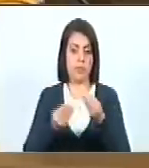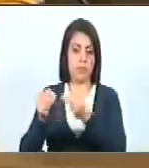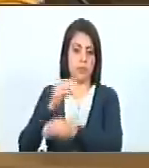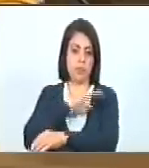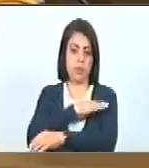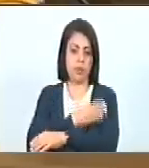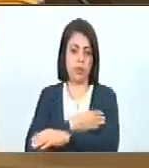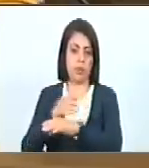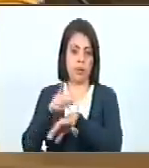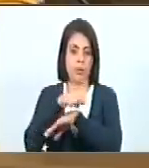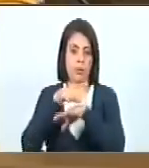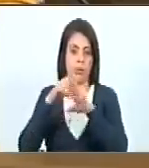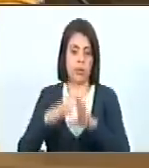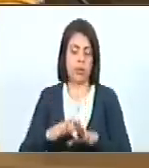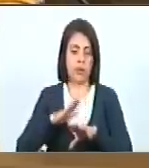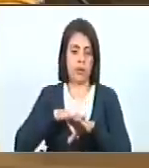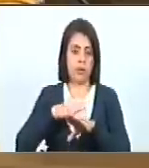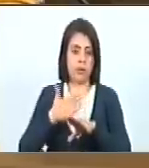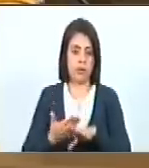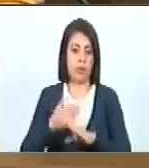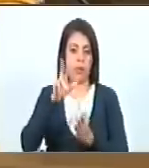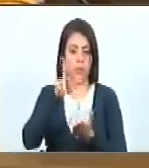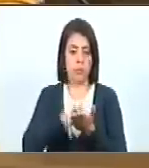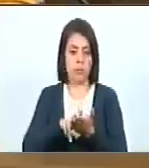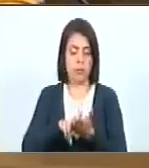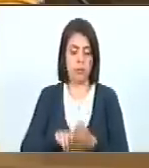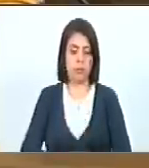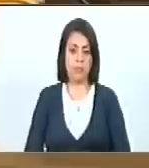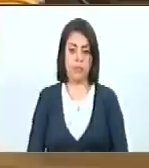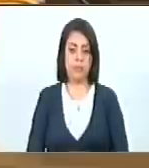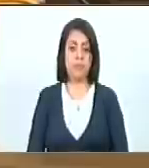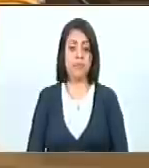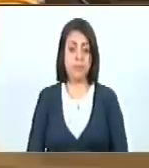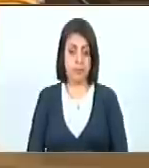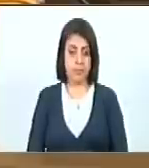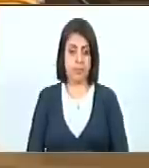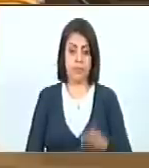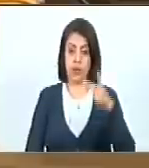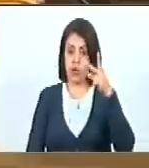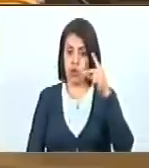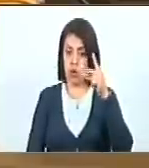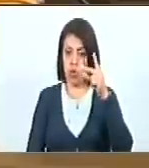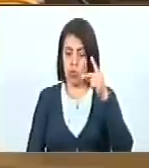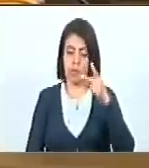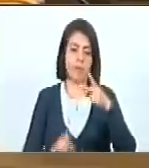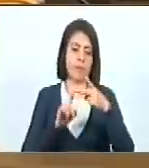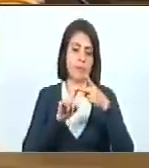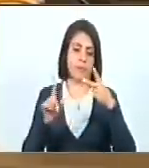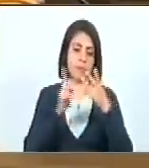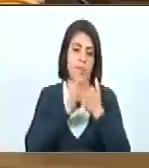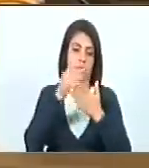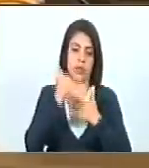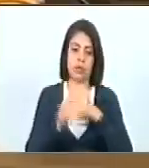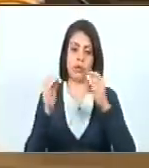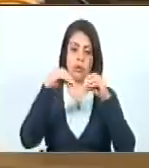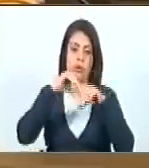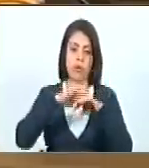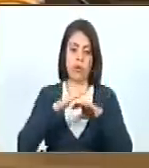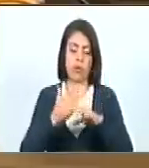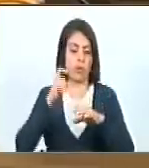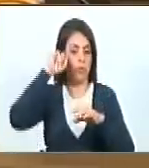Poder Ejecutivo a los fines de su promulgación. Punto número 2 del orden del día. Proyecto de acuerdo